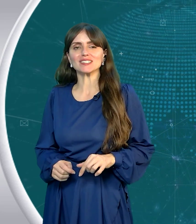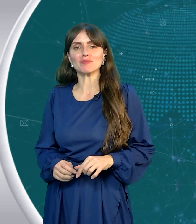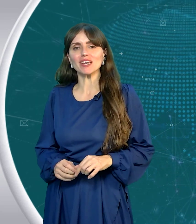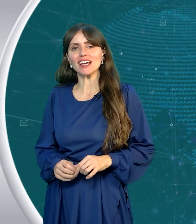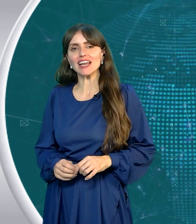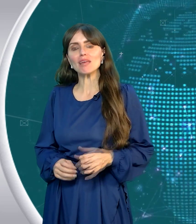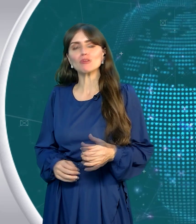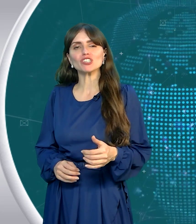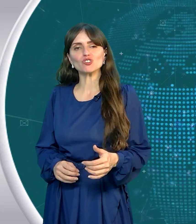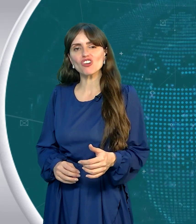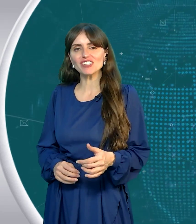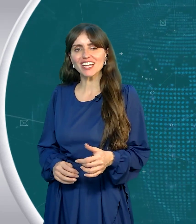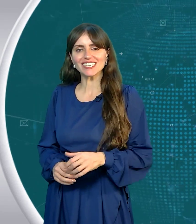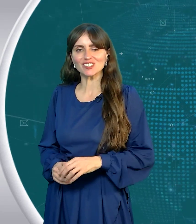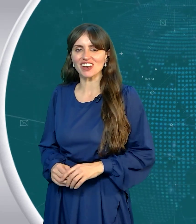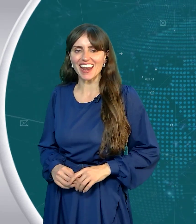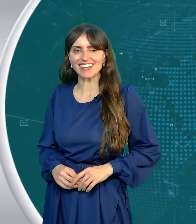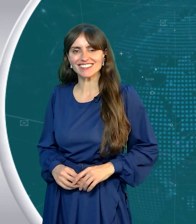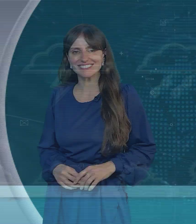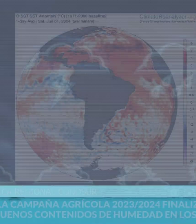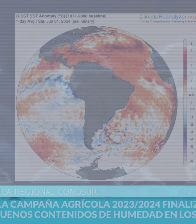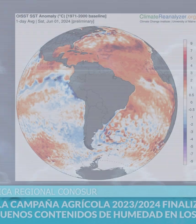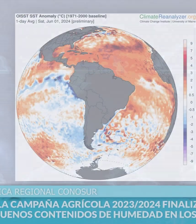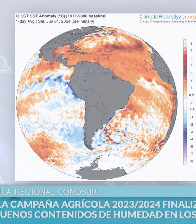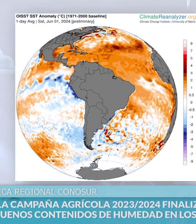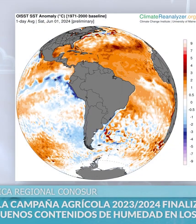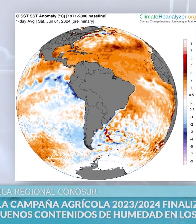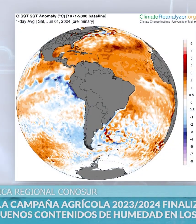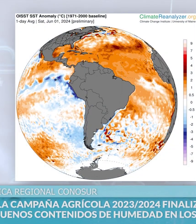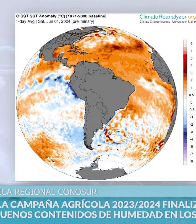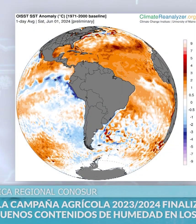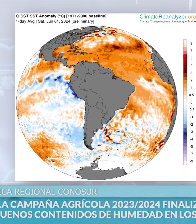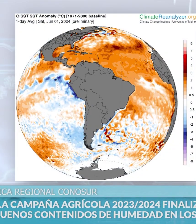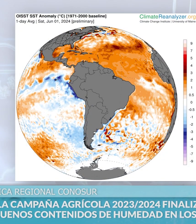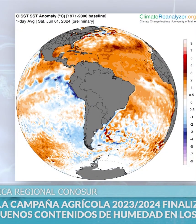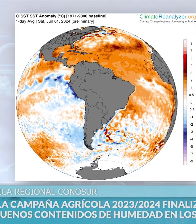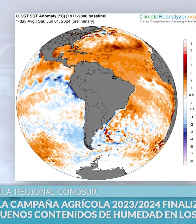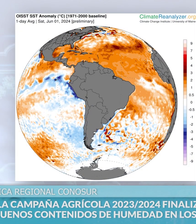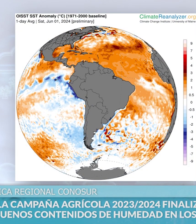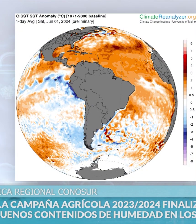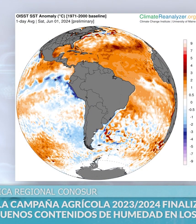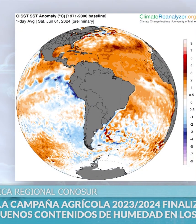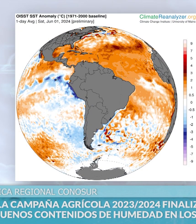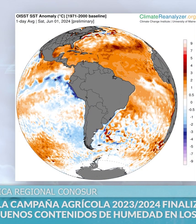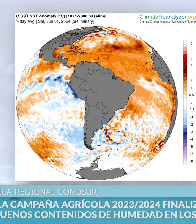esta semana la proyección estacional. Gracias a una persistencia tardía del Niño, la campaña agrícola